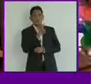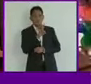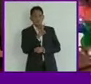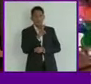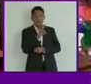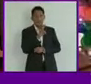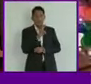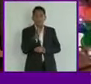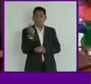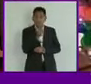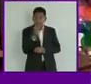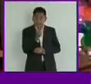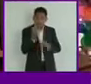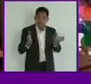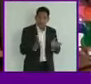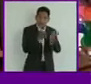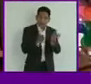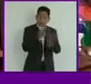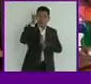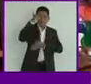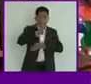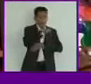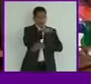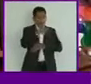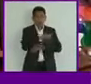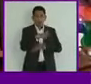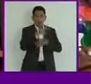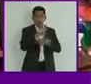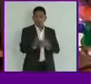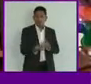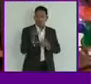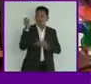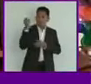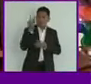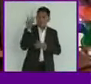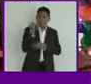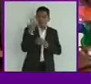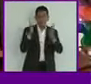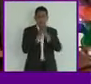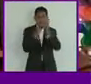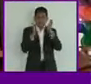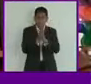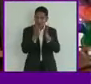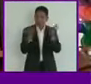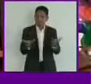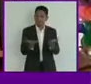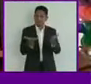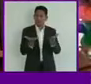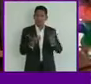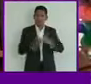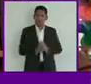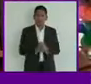para manifestar problemáticas concretas o que les están generando ruido. Los ecos que se esperan, desde luego, es escucharlos, tener